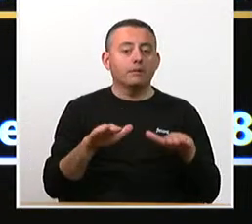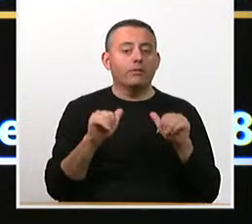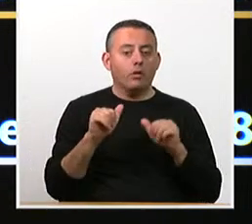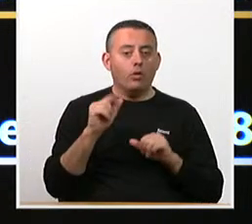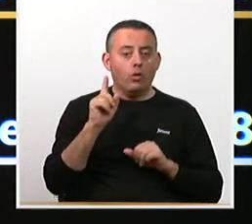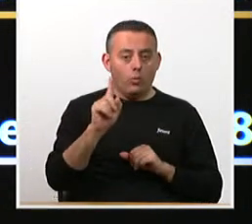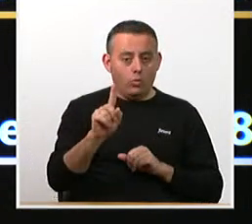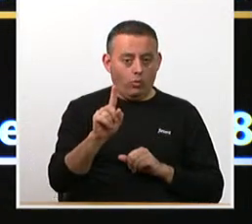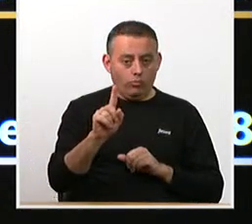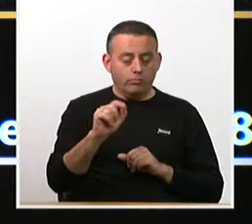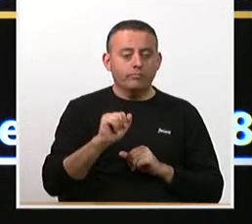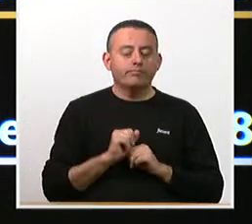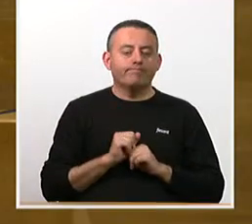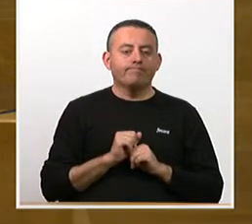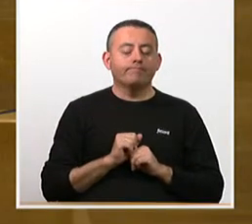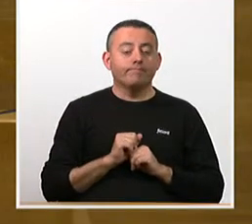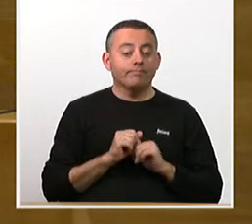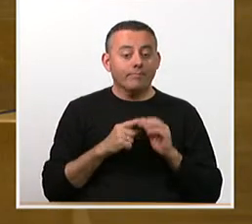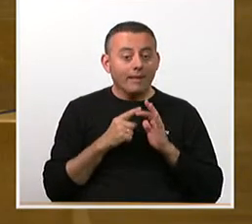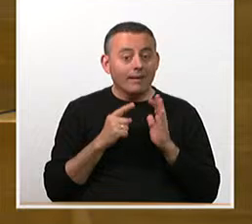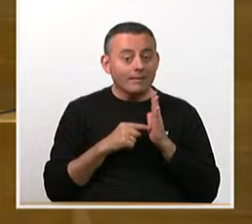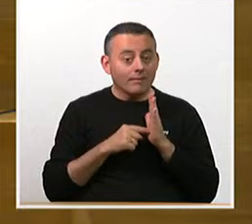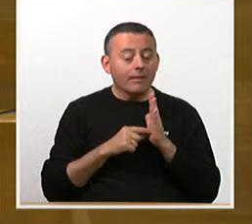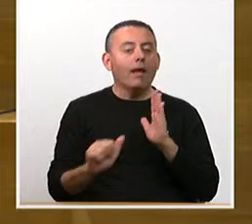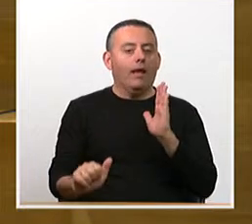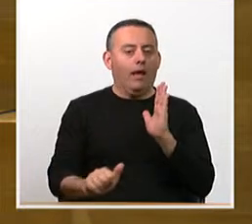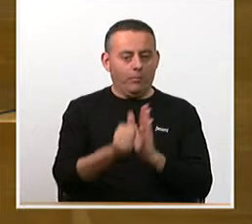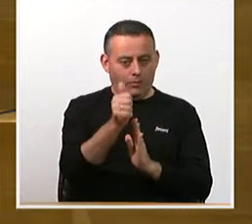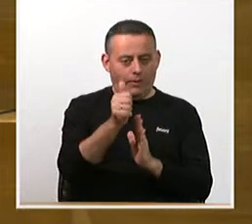abstención queda aprobada la